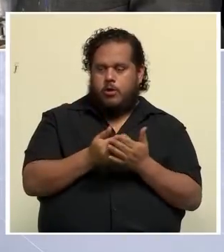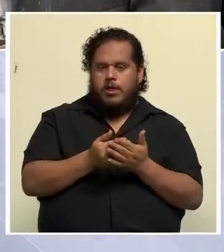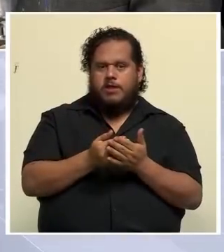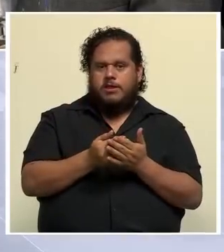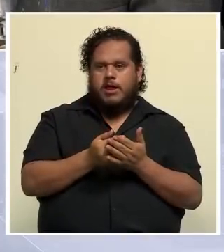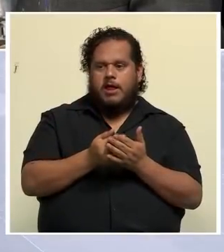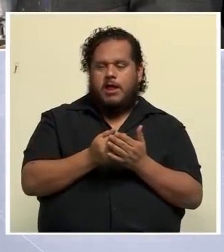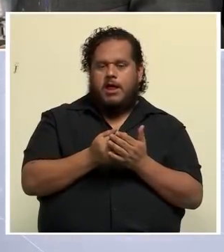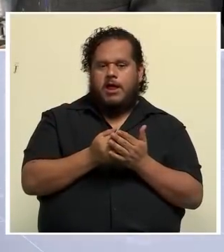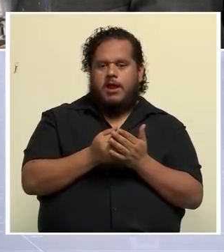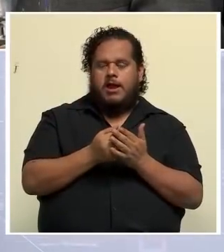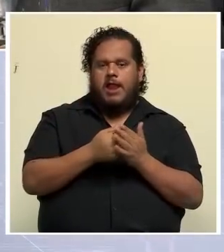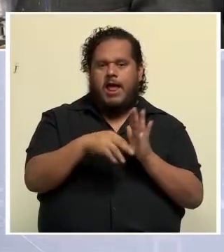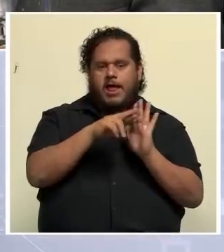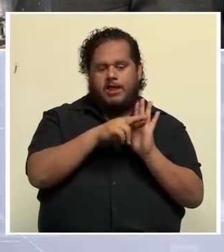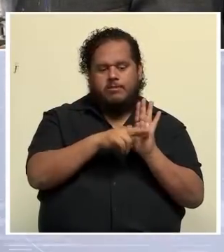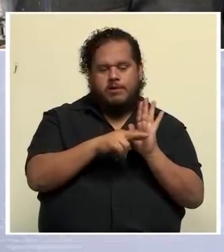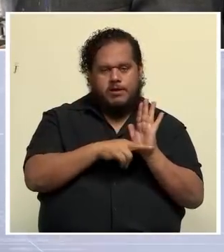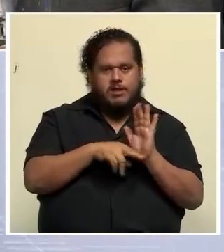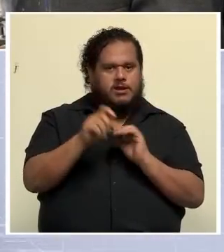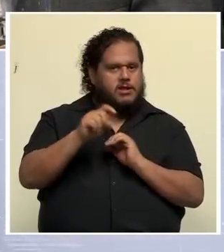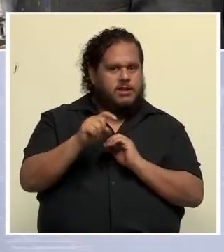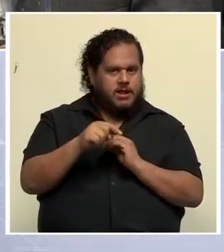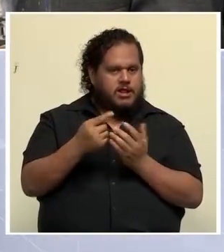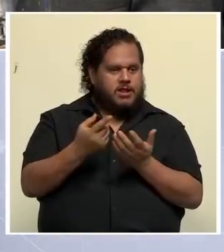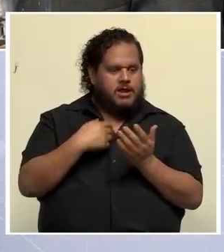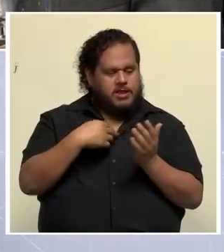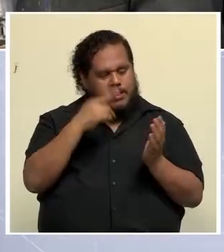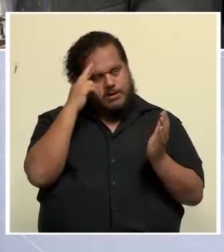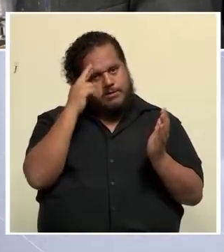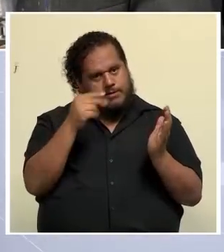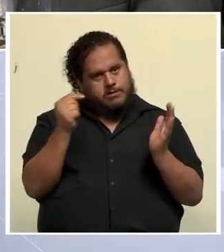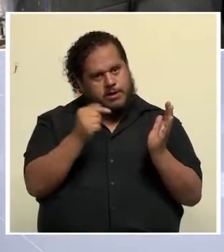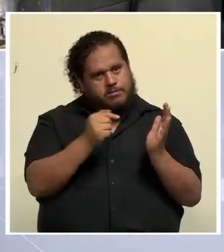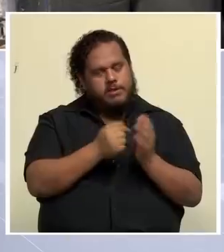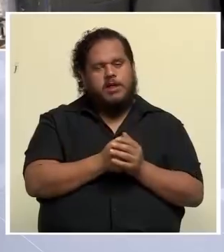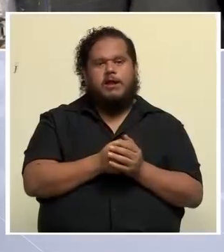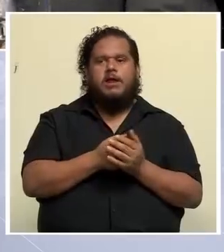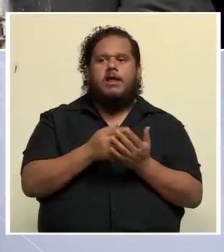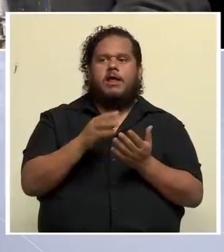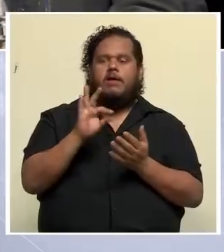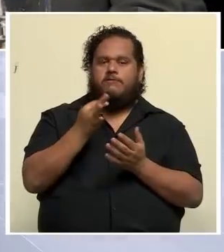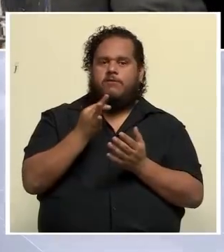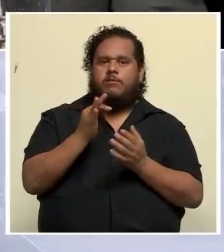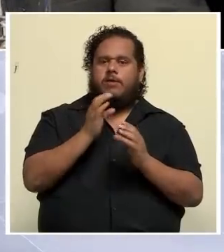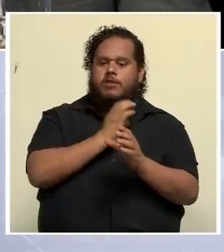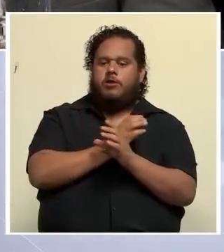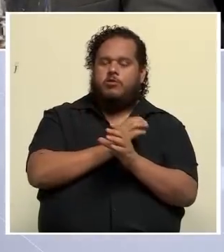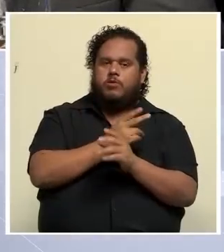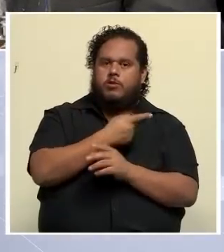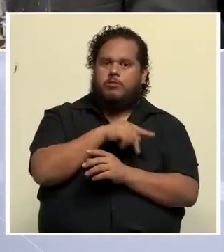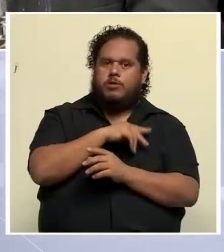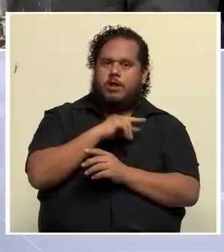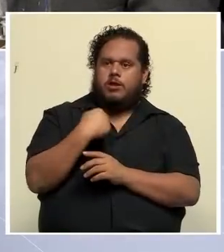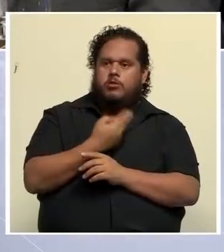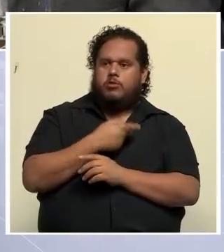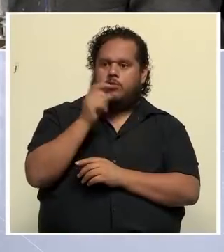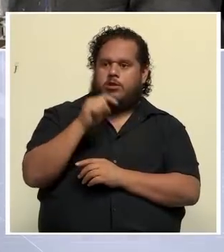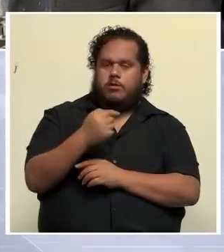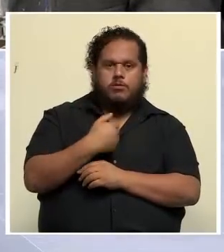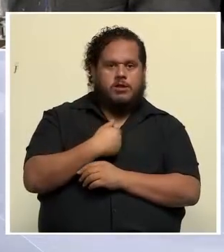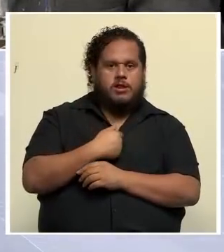las medidas que se necesitan tomar en términos de los cuidados personales que debemos de